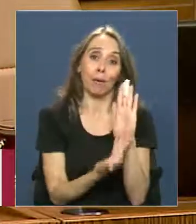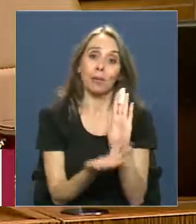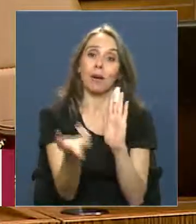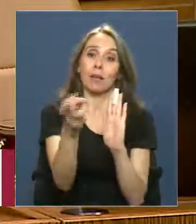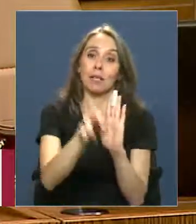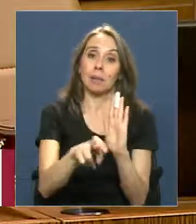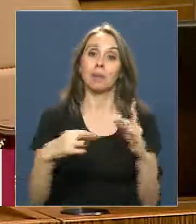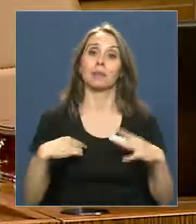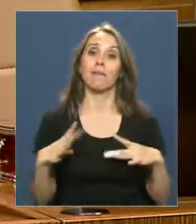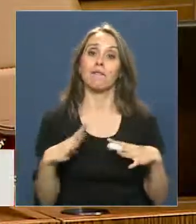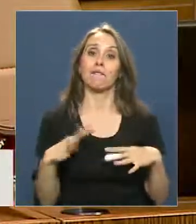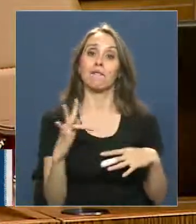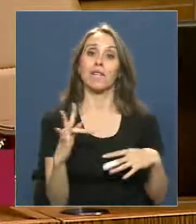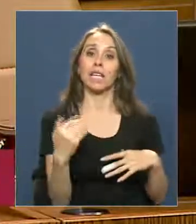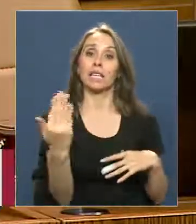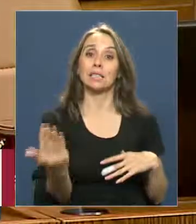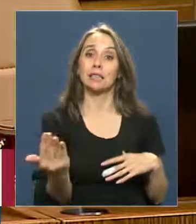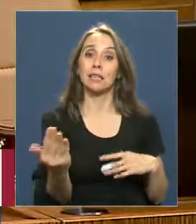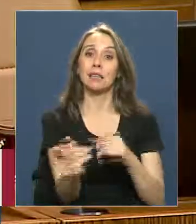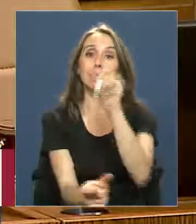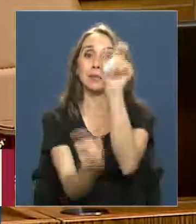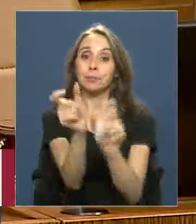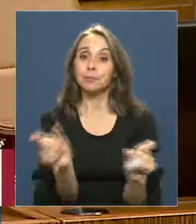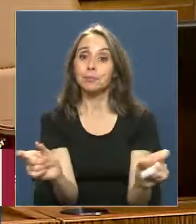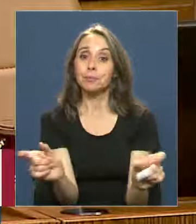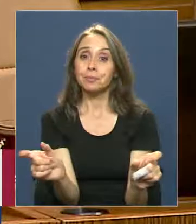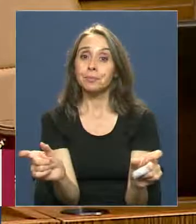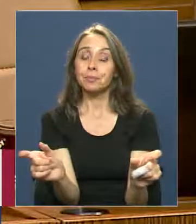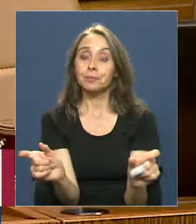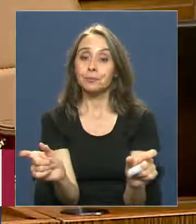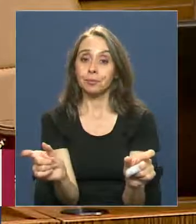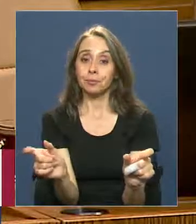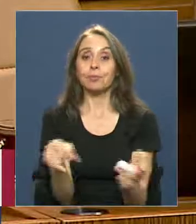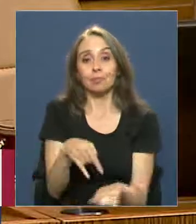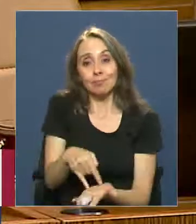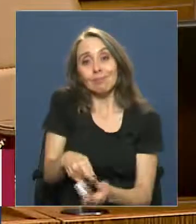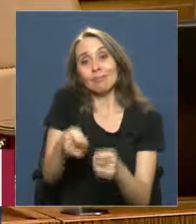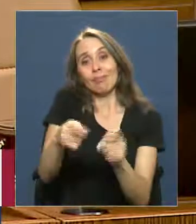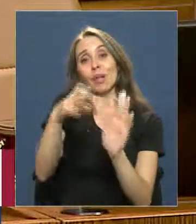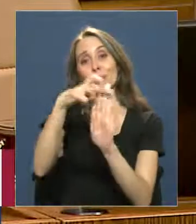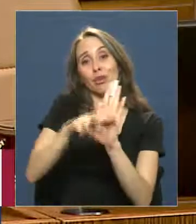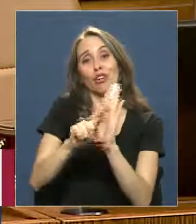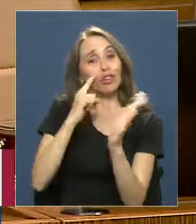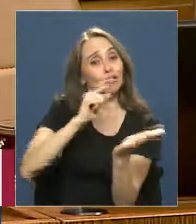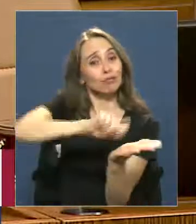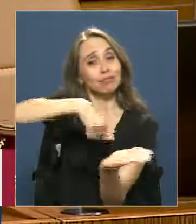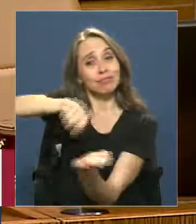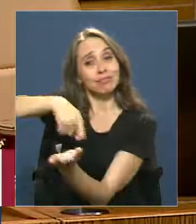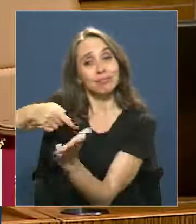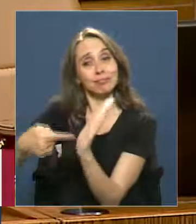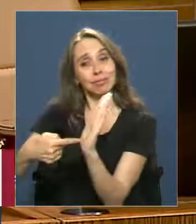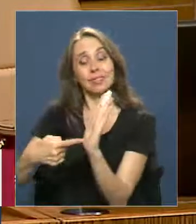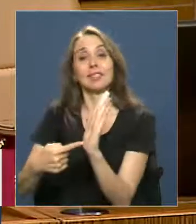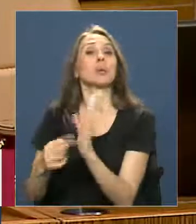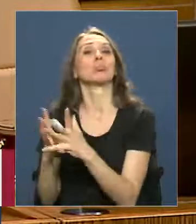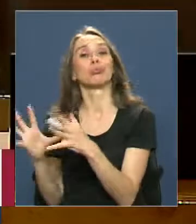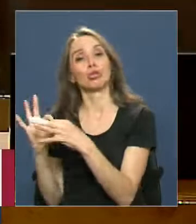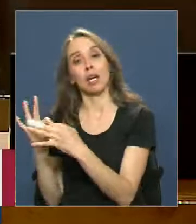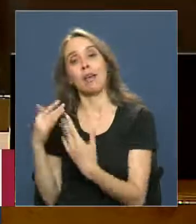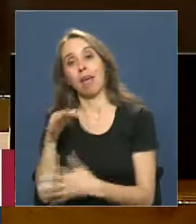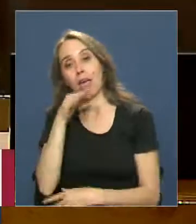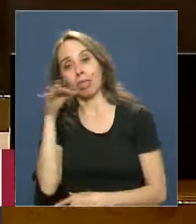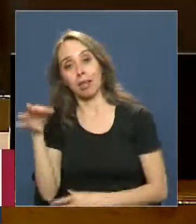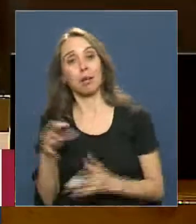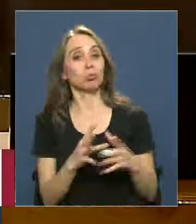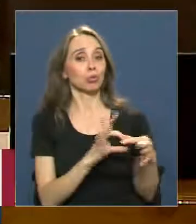mi felicitación a quienes presentaron y son los autores de este proyecto de ley. He dicho, muchas gracias.